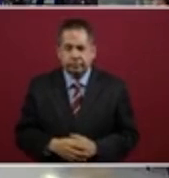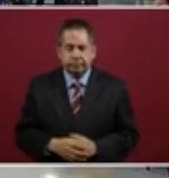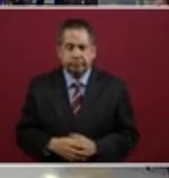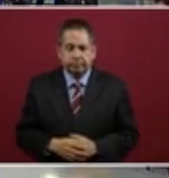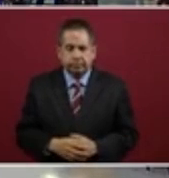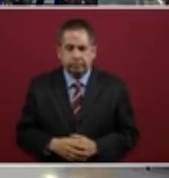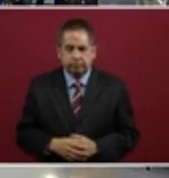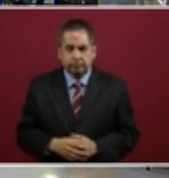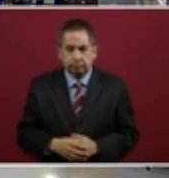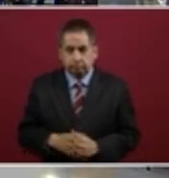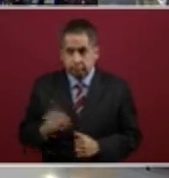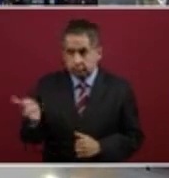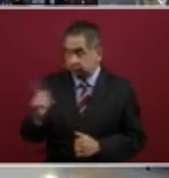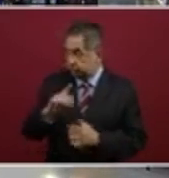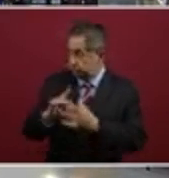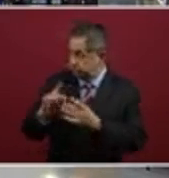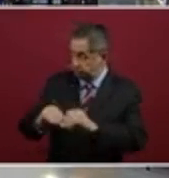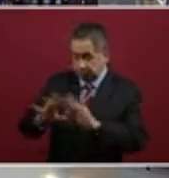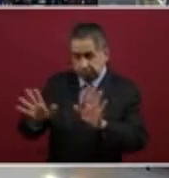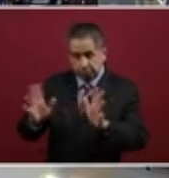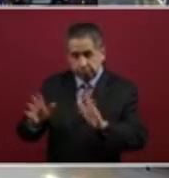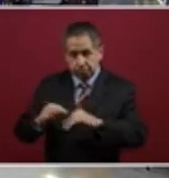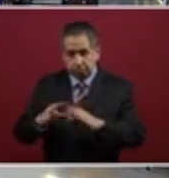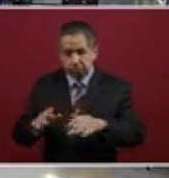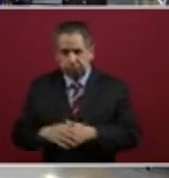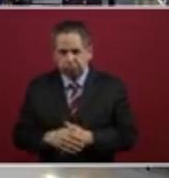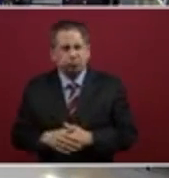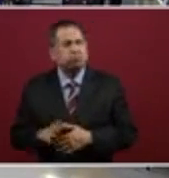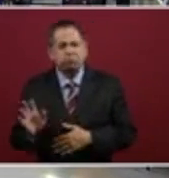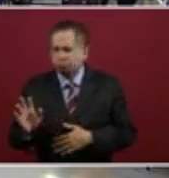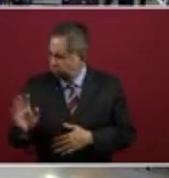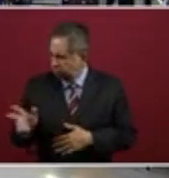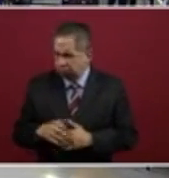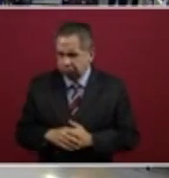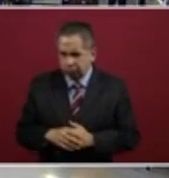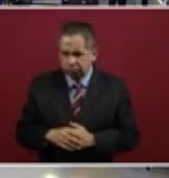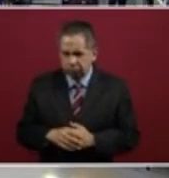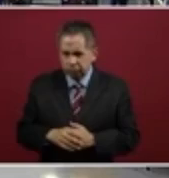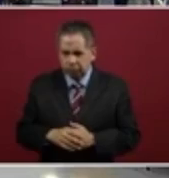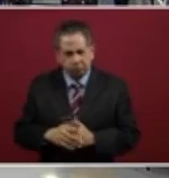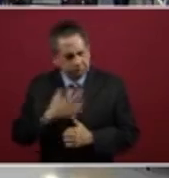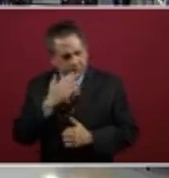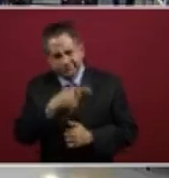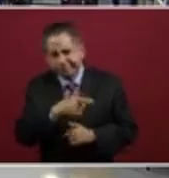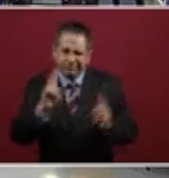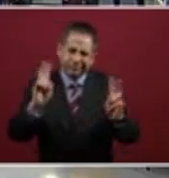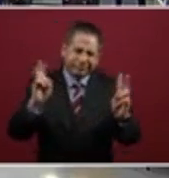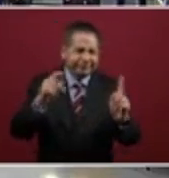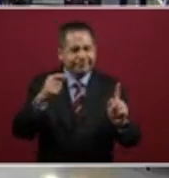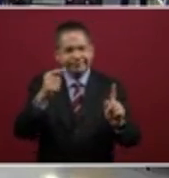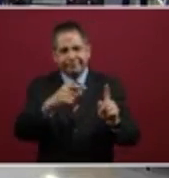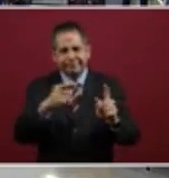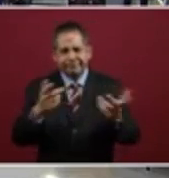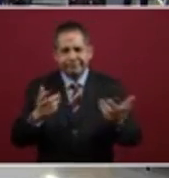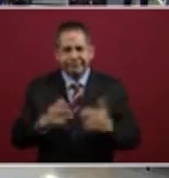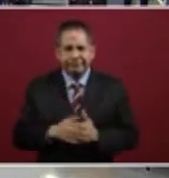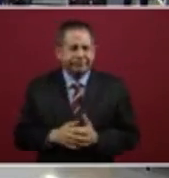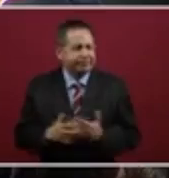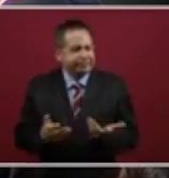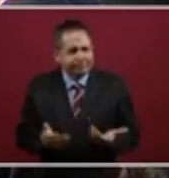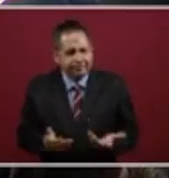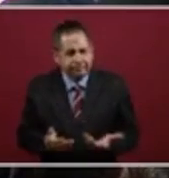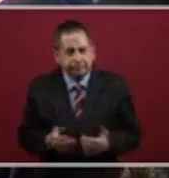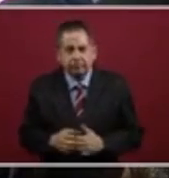Ya hay una explicación. Ah, sí, pero es que es buen tema. Vamos a debatirlo. De hecho,